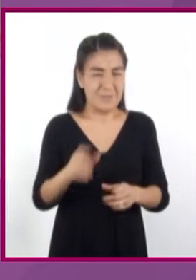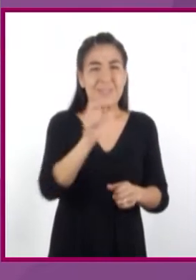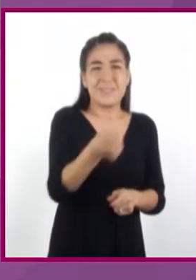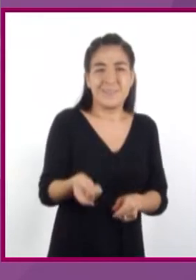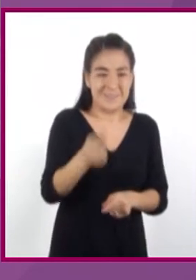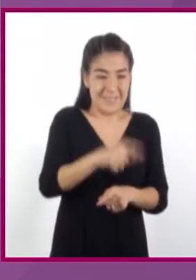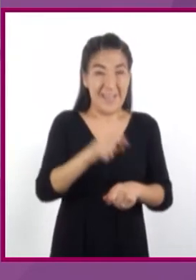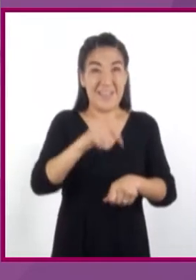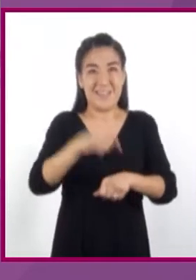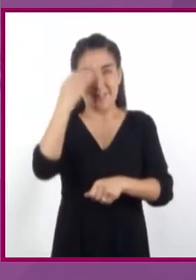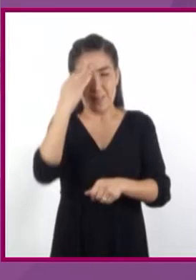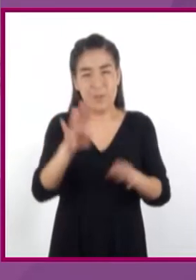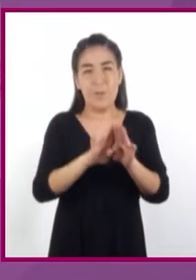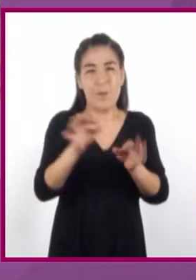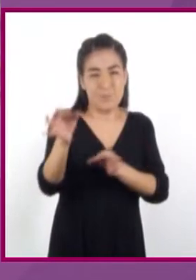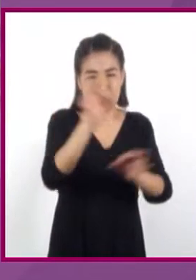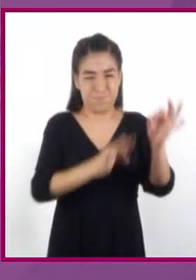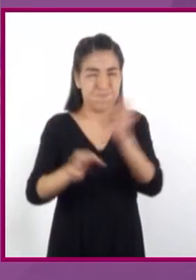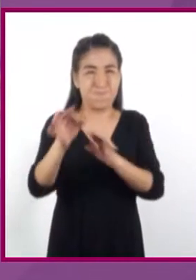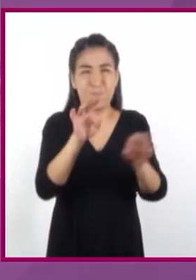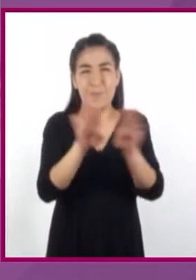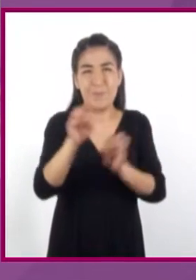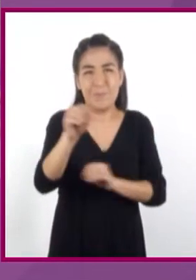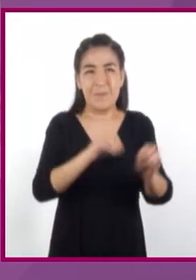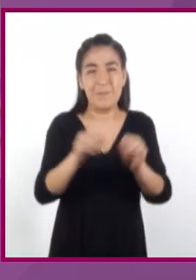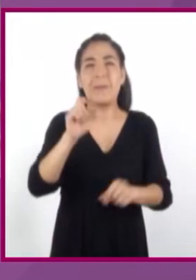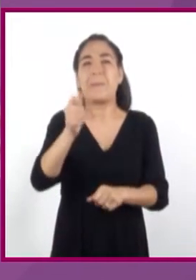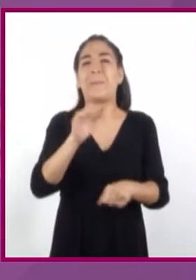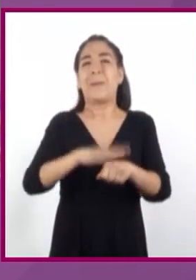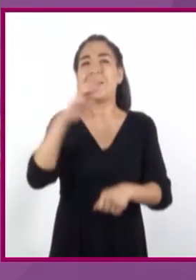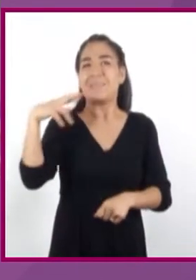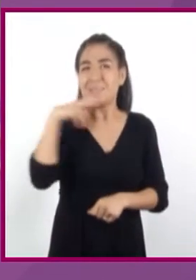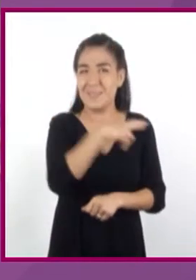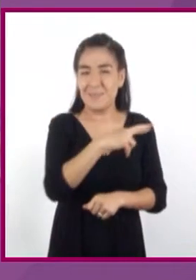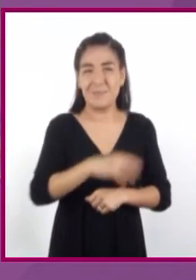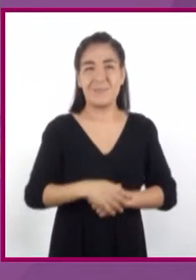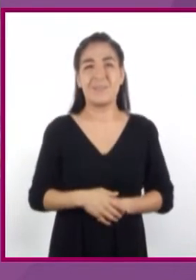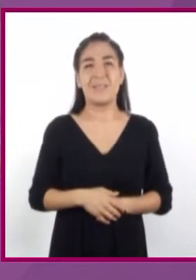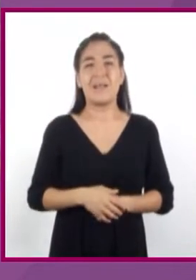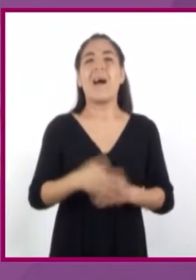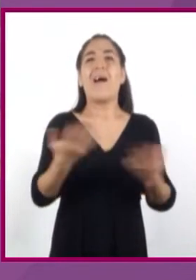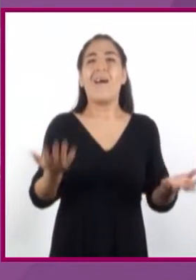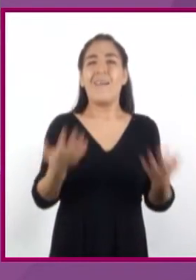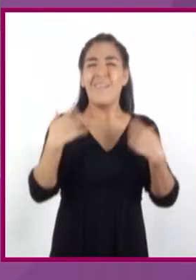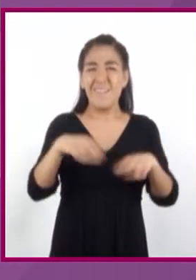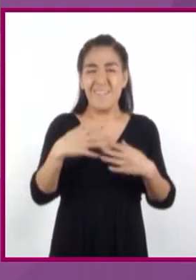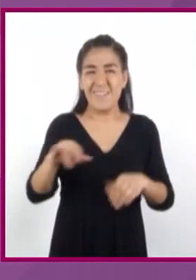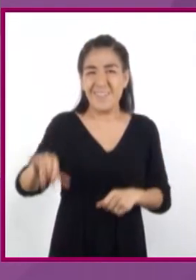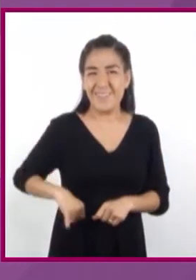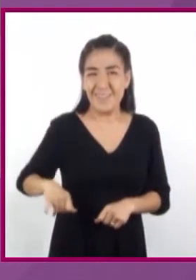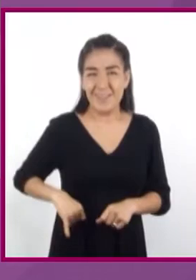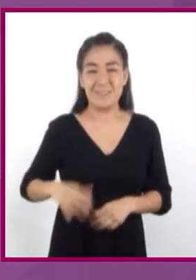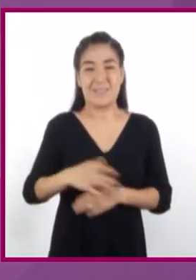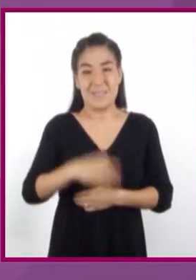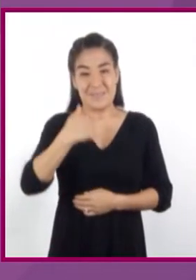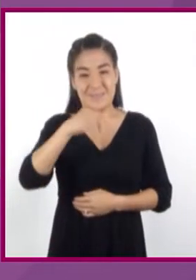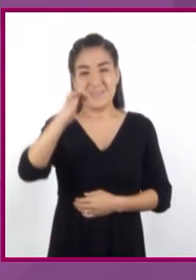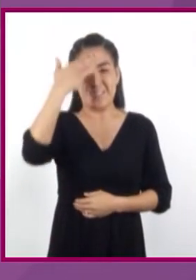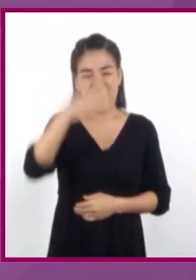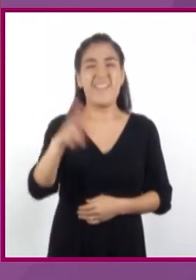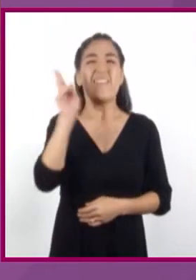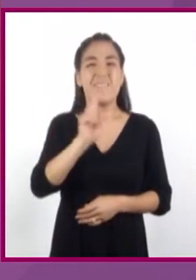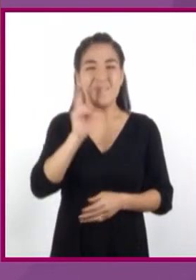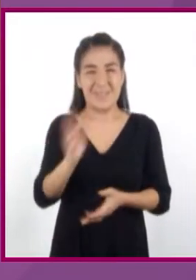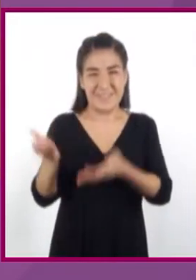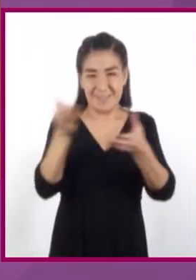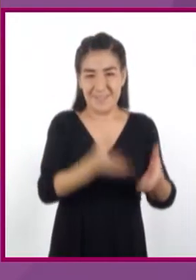el movimiento de las partículas se hace cada vez más rápido. ¡Qué fabuloso! Lo sé, y para comprobarlo,